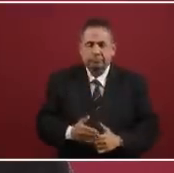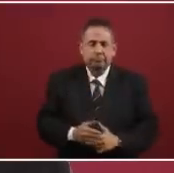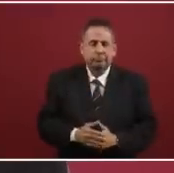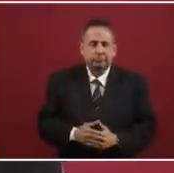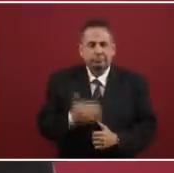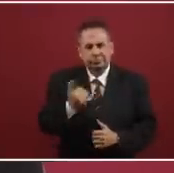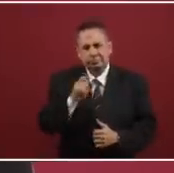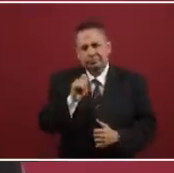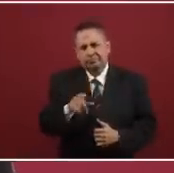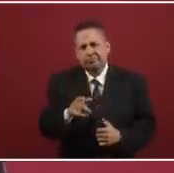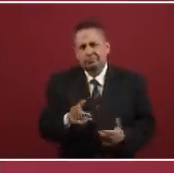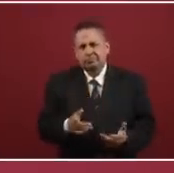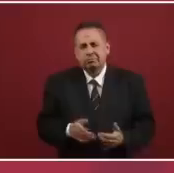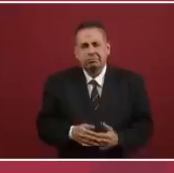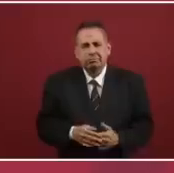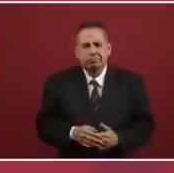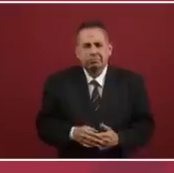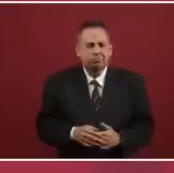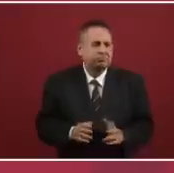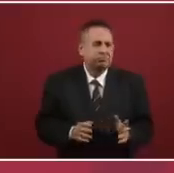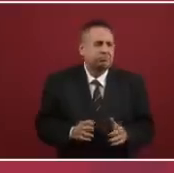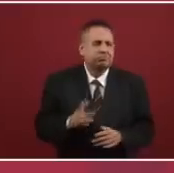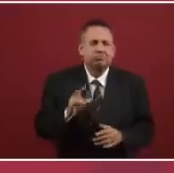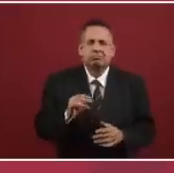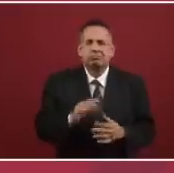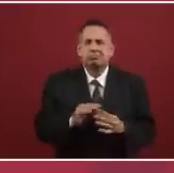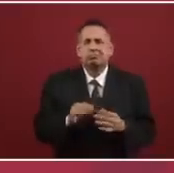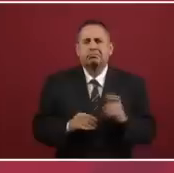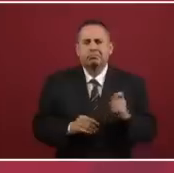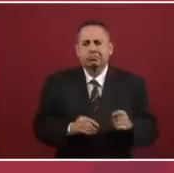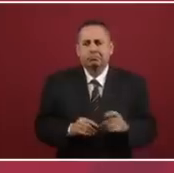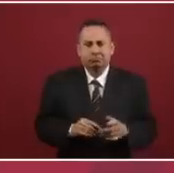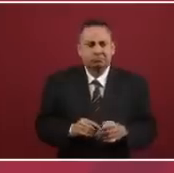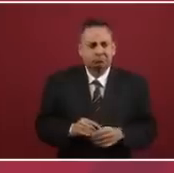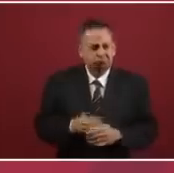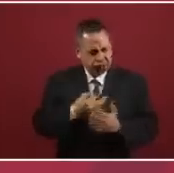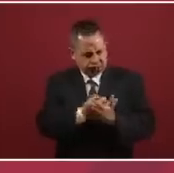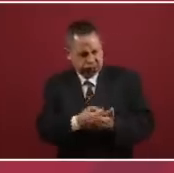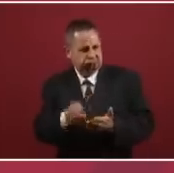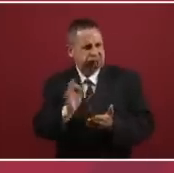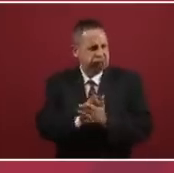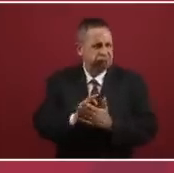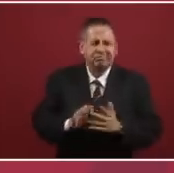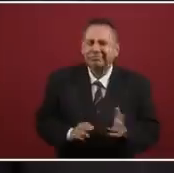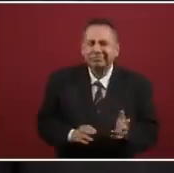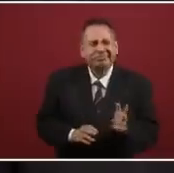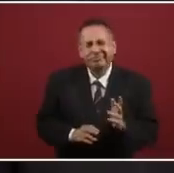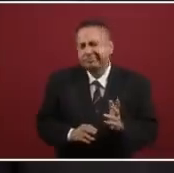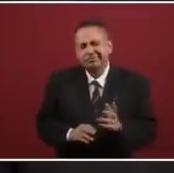Y eso no es valentía.